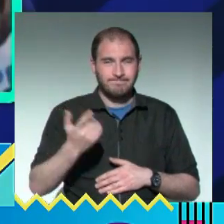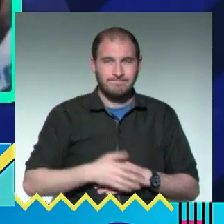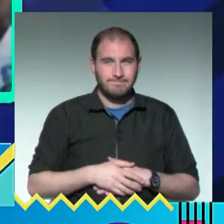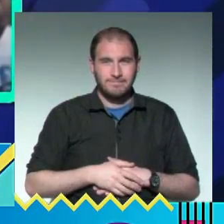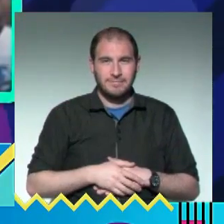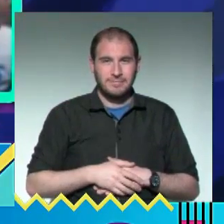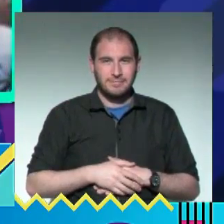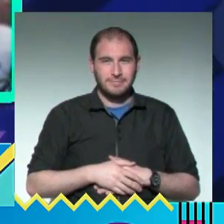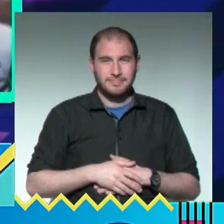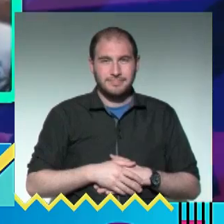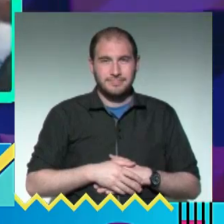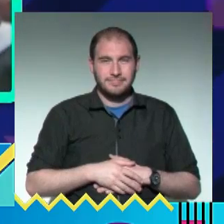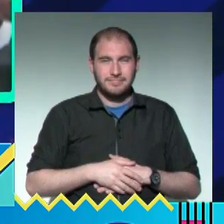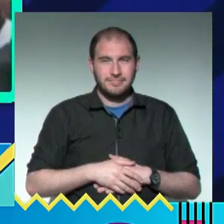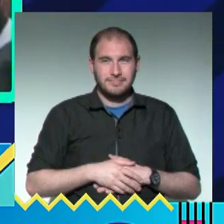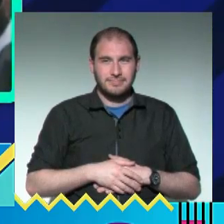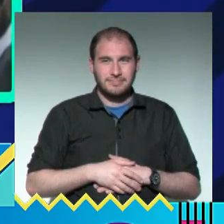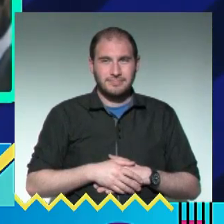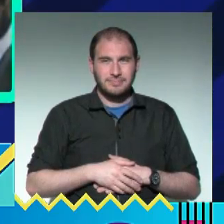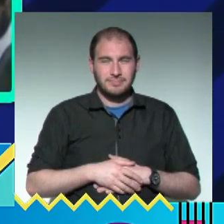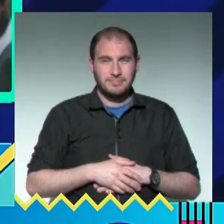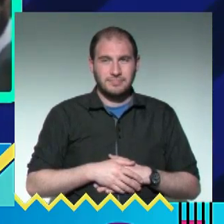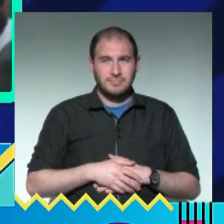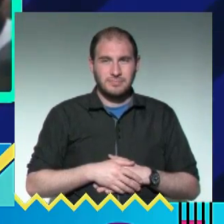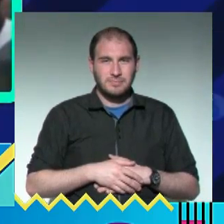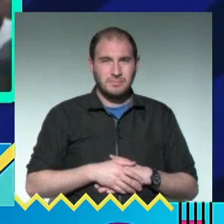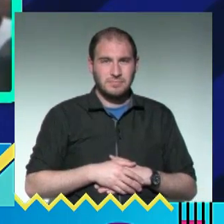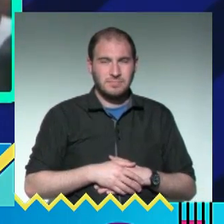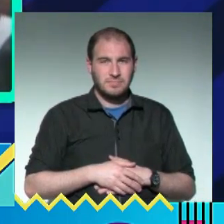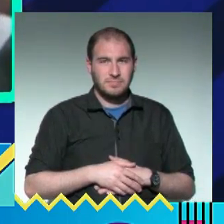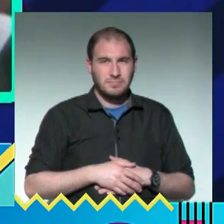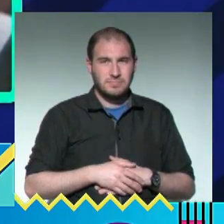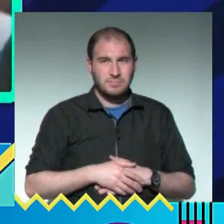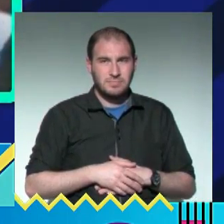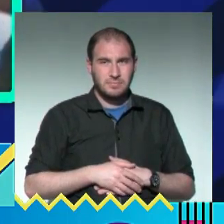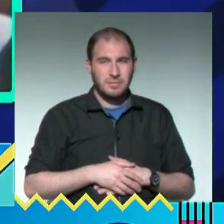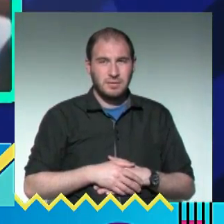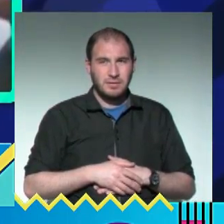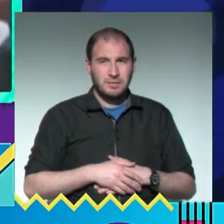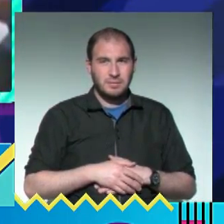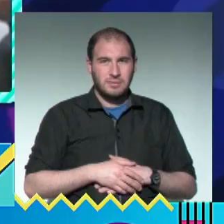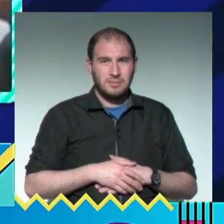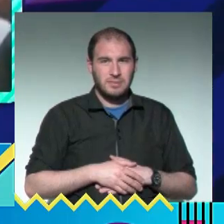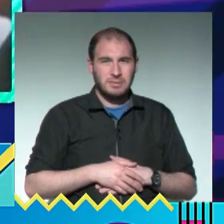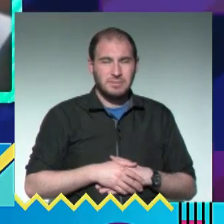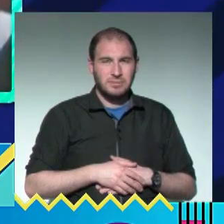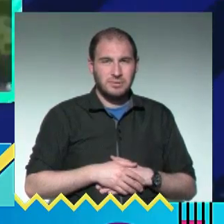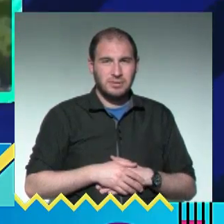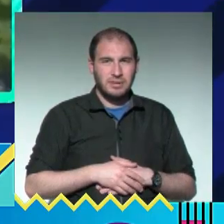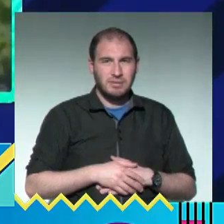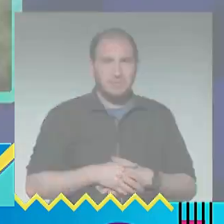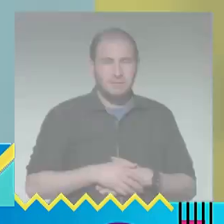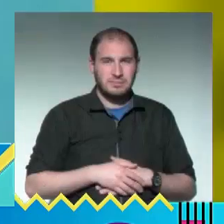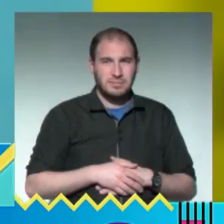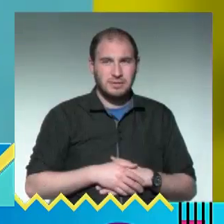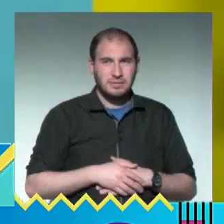estuvieron haciendo lío a fines del año pasado cuando se trataba la reforma provisional. Es orquestado eso, ¿no? Conteste, Amalia,